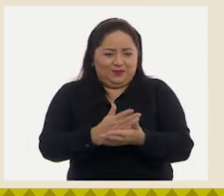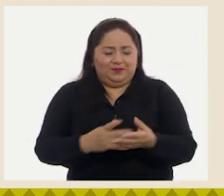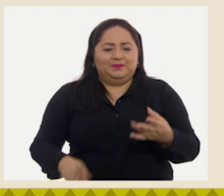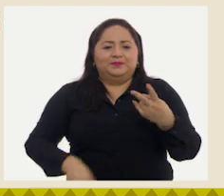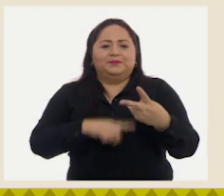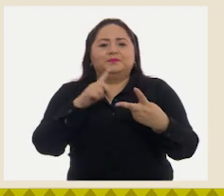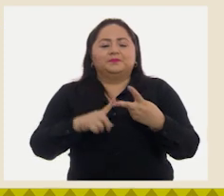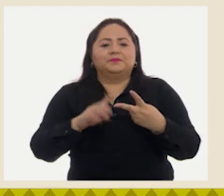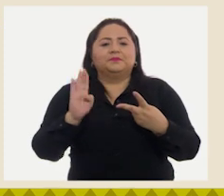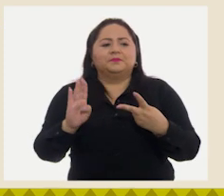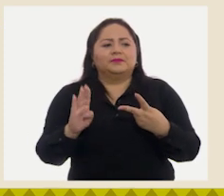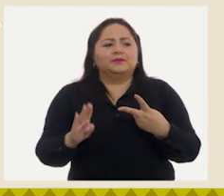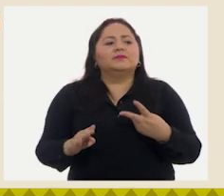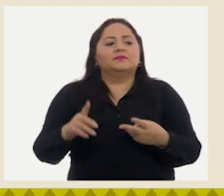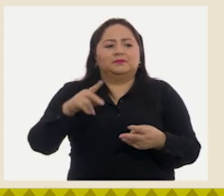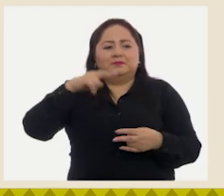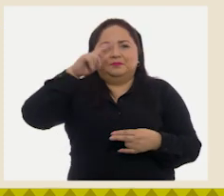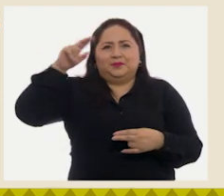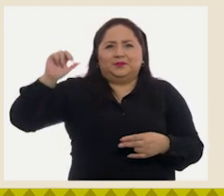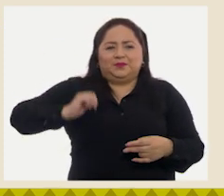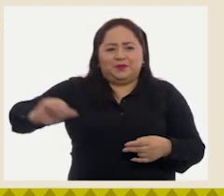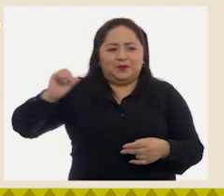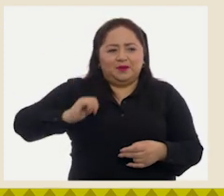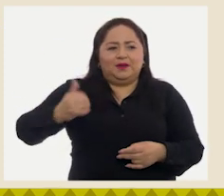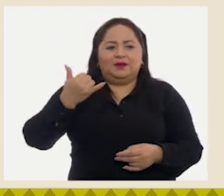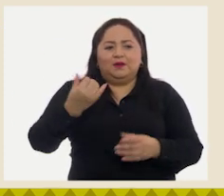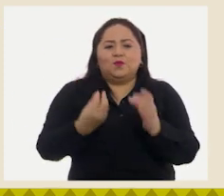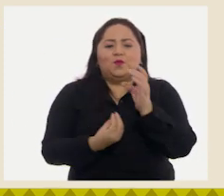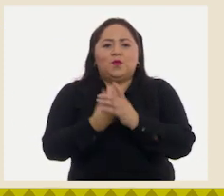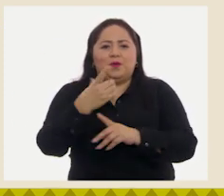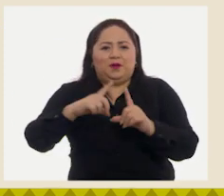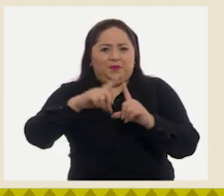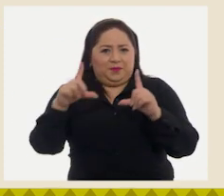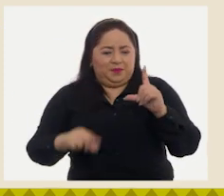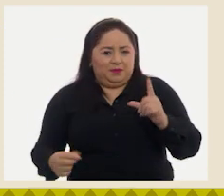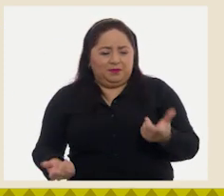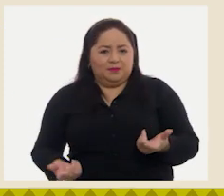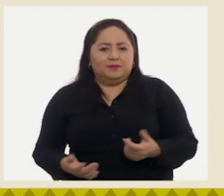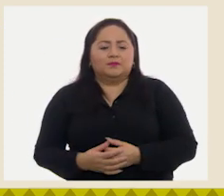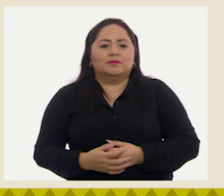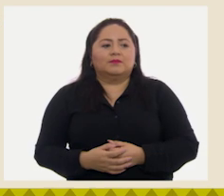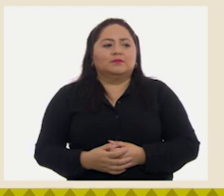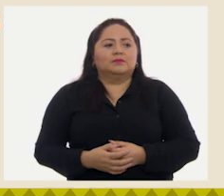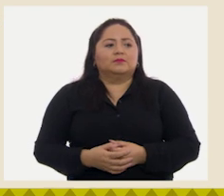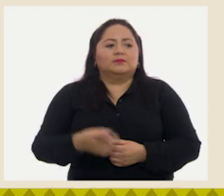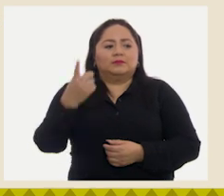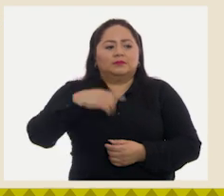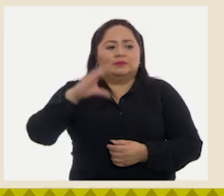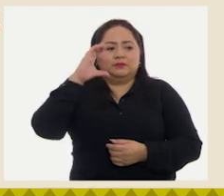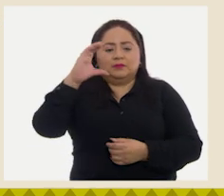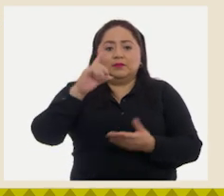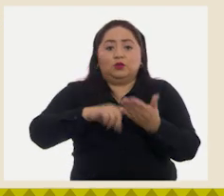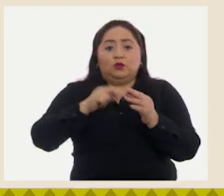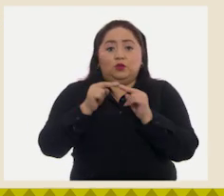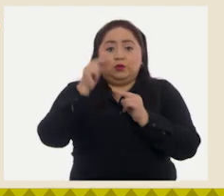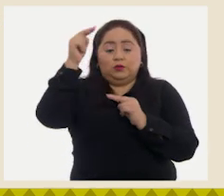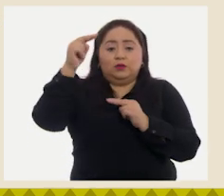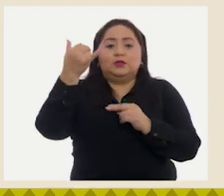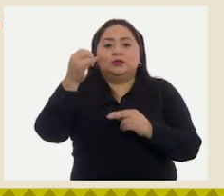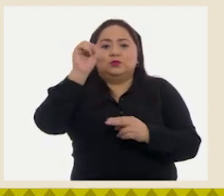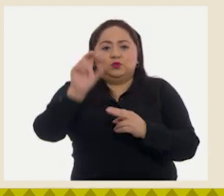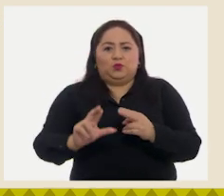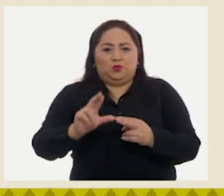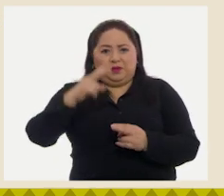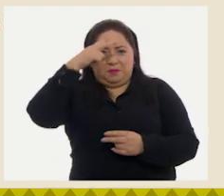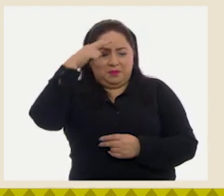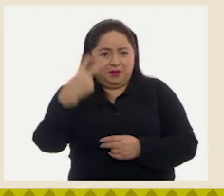tacos. B. Lo prehispánico, colonial y la nueva república. C. El norte y